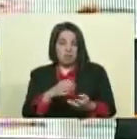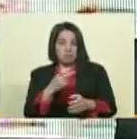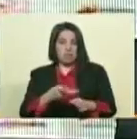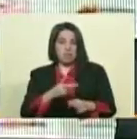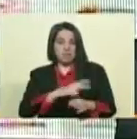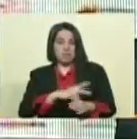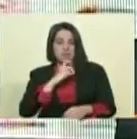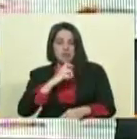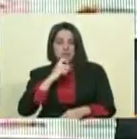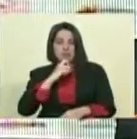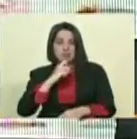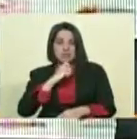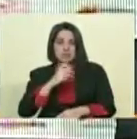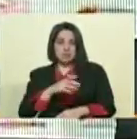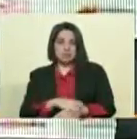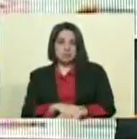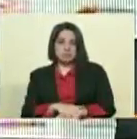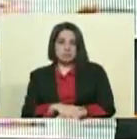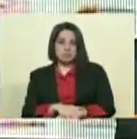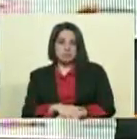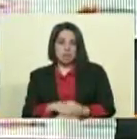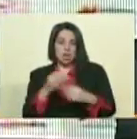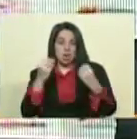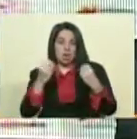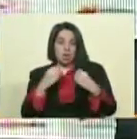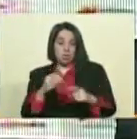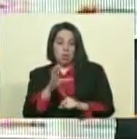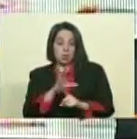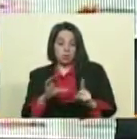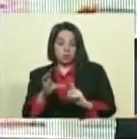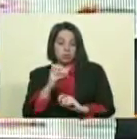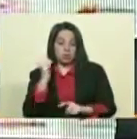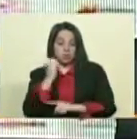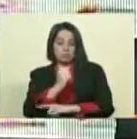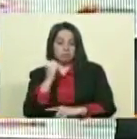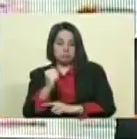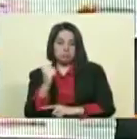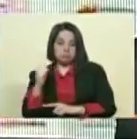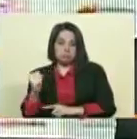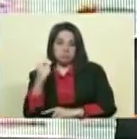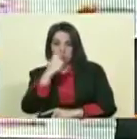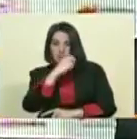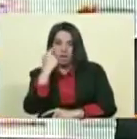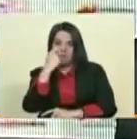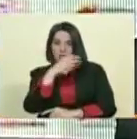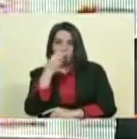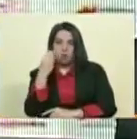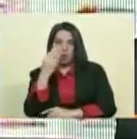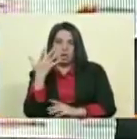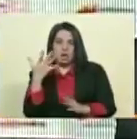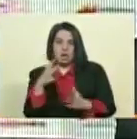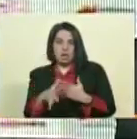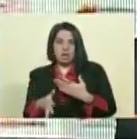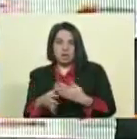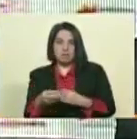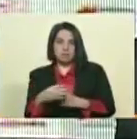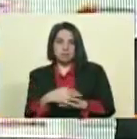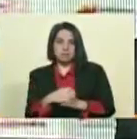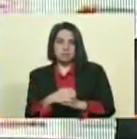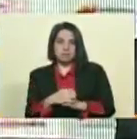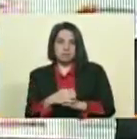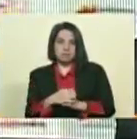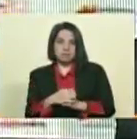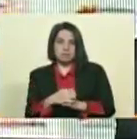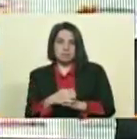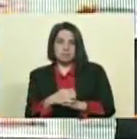tiene la sociedad moderna. El problema de la cultura, de la criminalidad, de la droga, de la violencia, del delito,